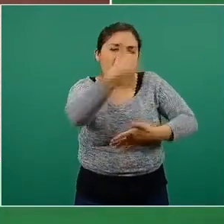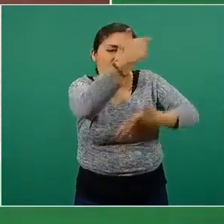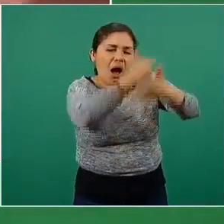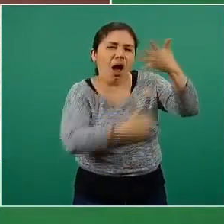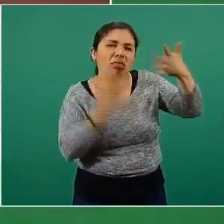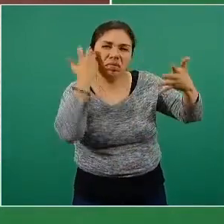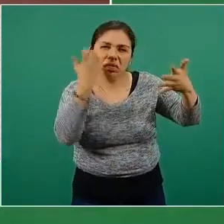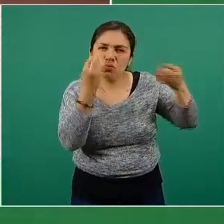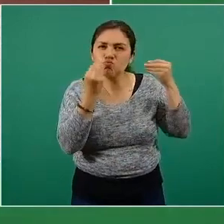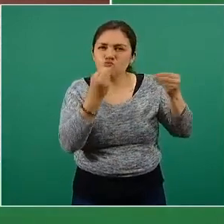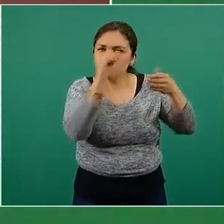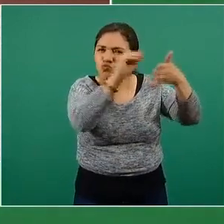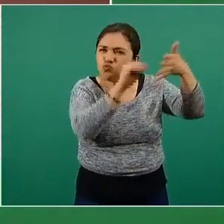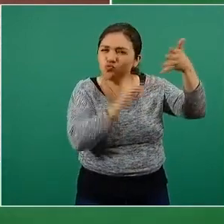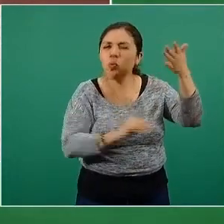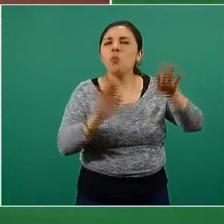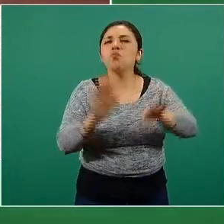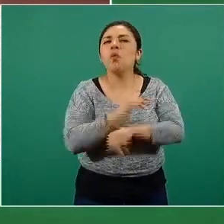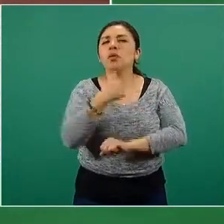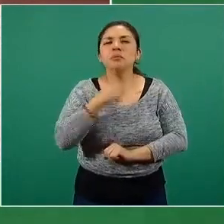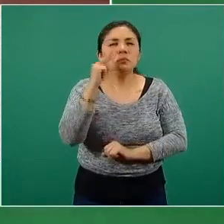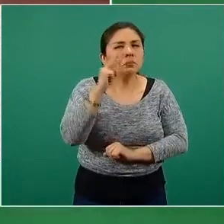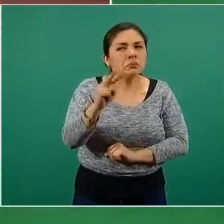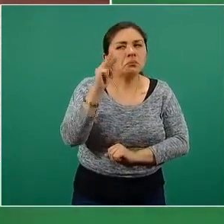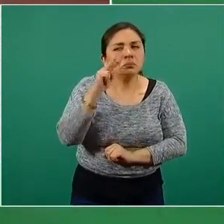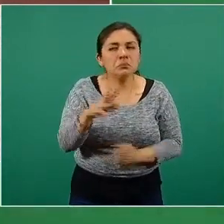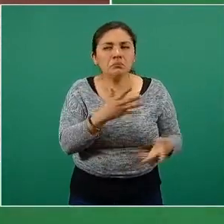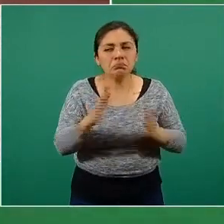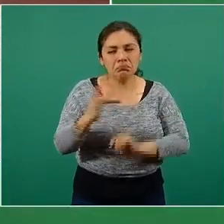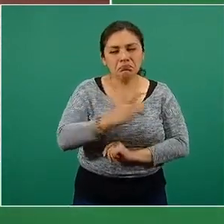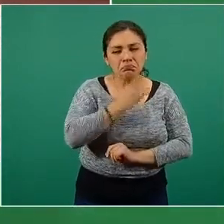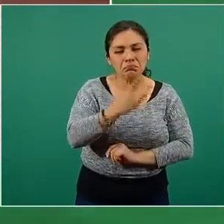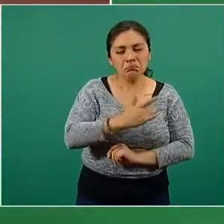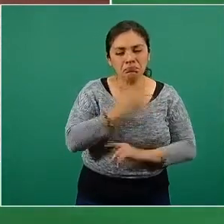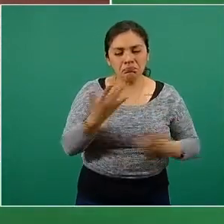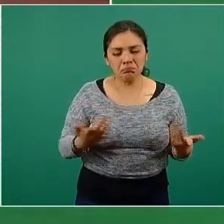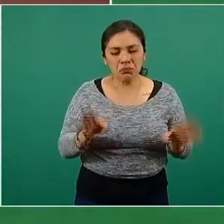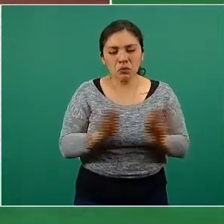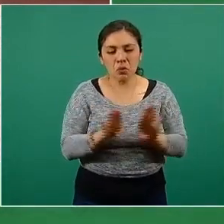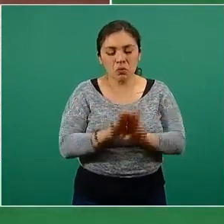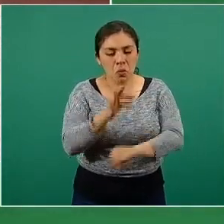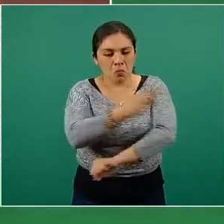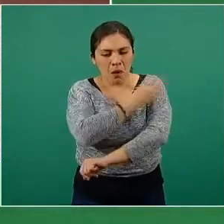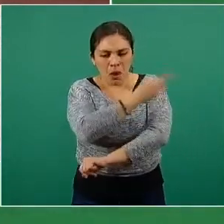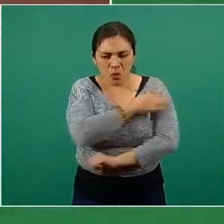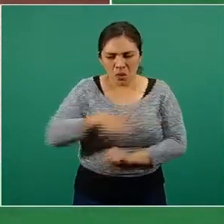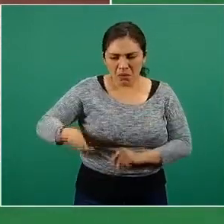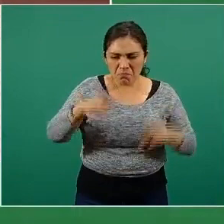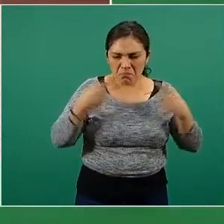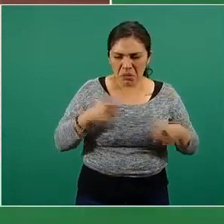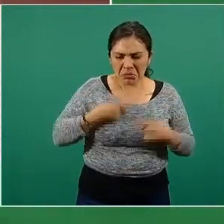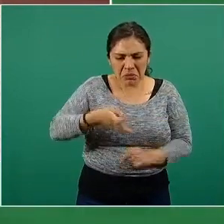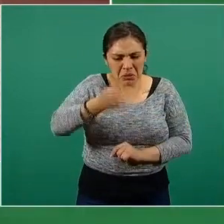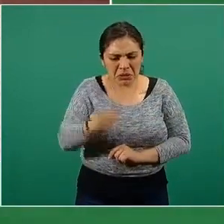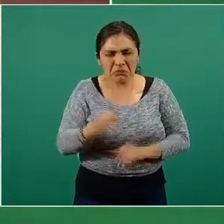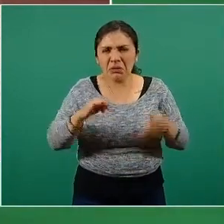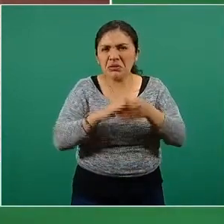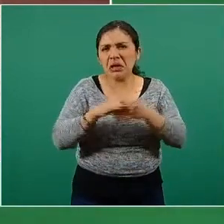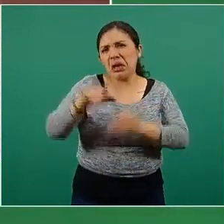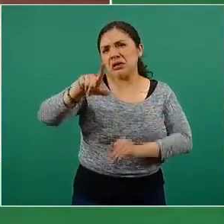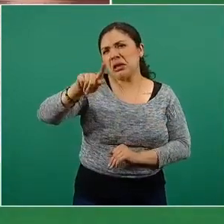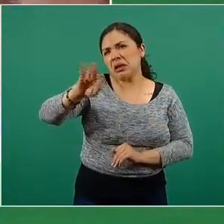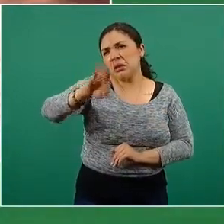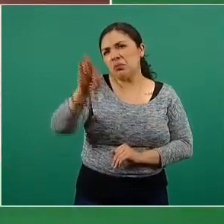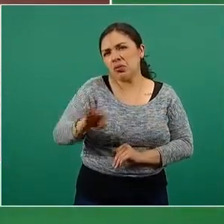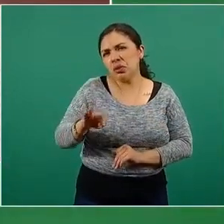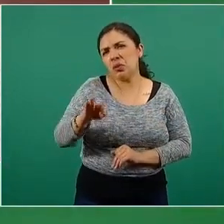más o menos por las tasas que hemos visto y estimado de aceptación de la vacuna, que están cerca del 70%,